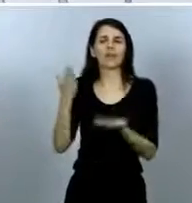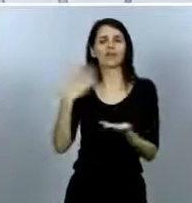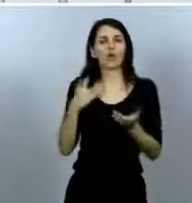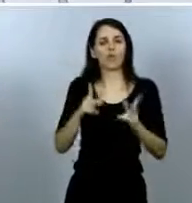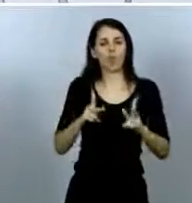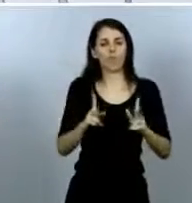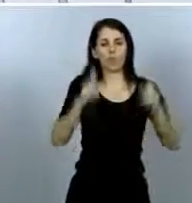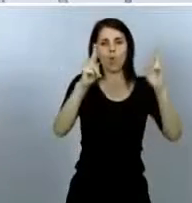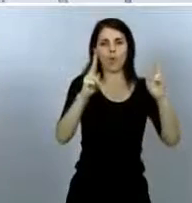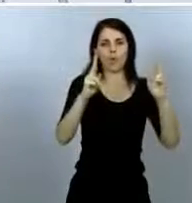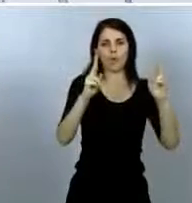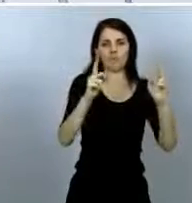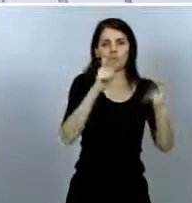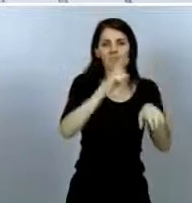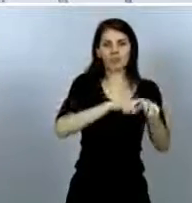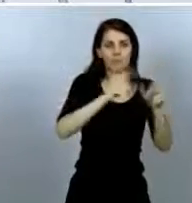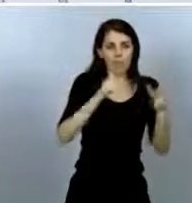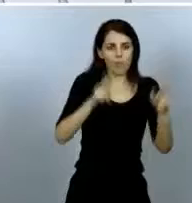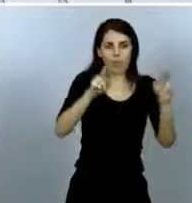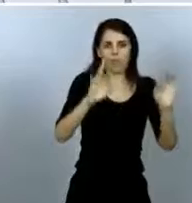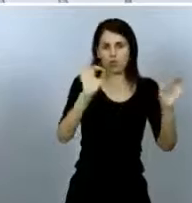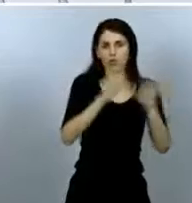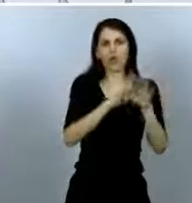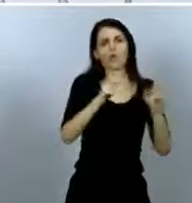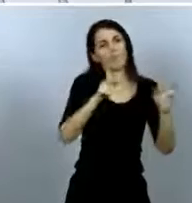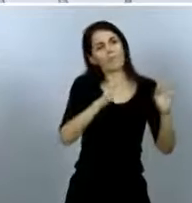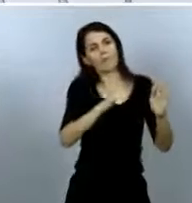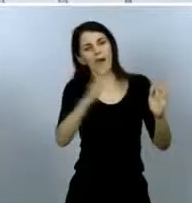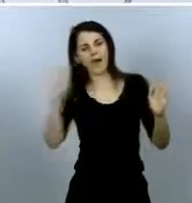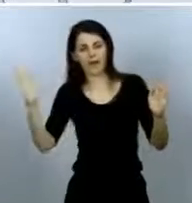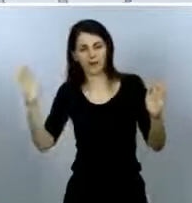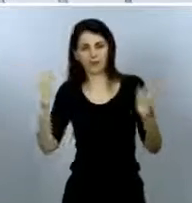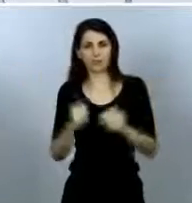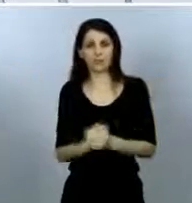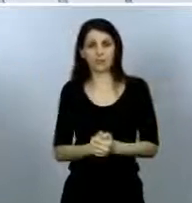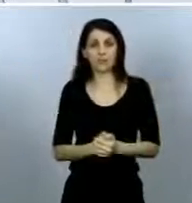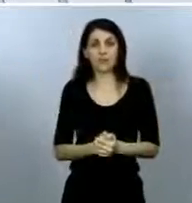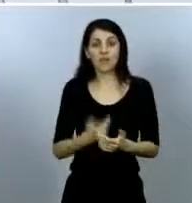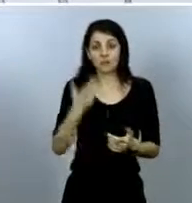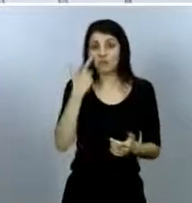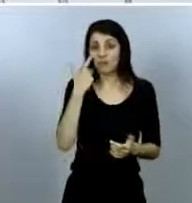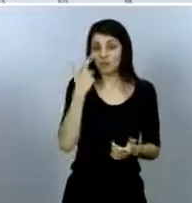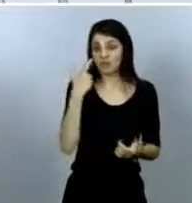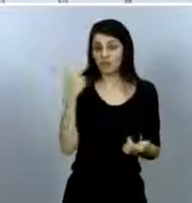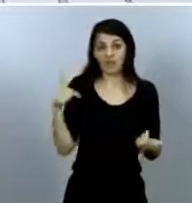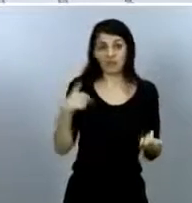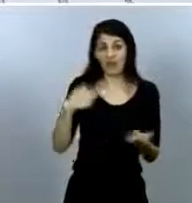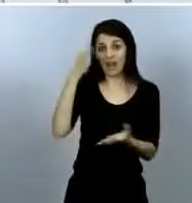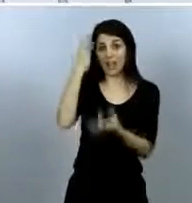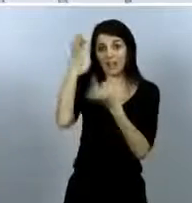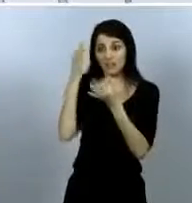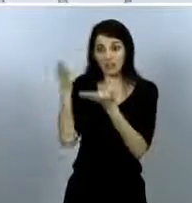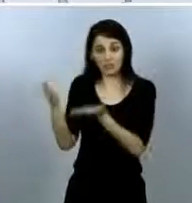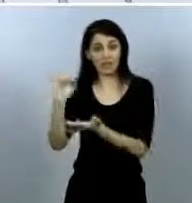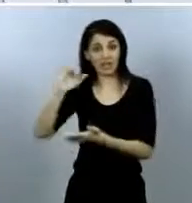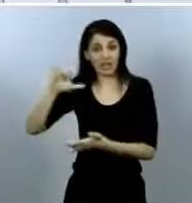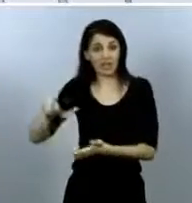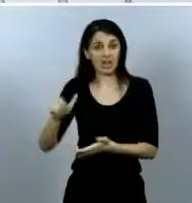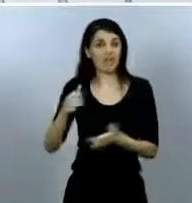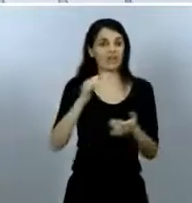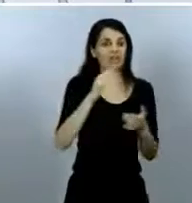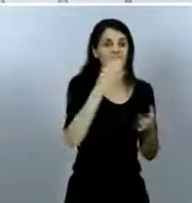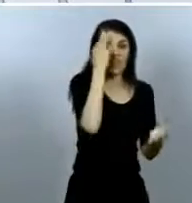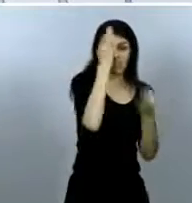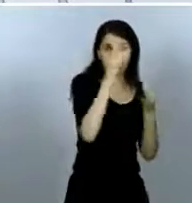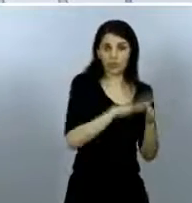en utilización de la mortalidad en todo caso como ven no hay apenas diferencias y yo creo que son datos completamente compatibles esto que